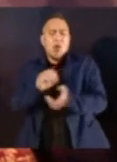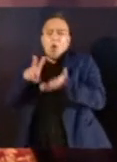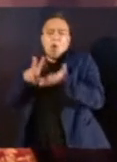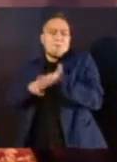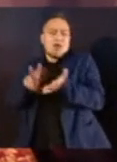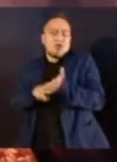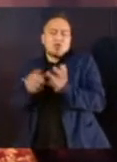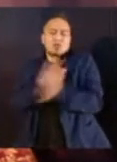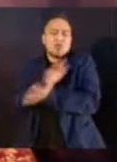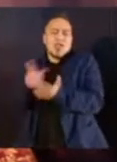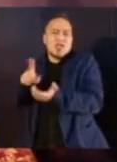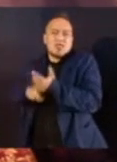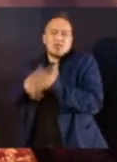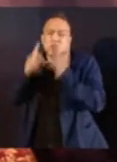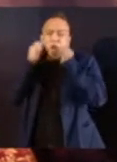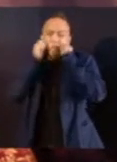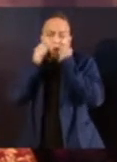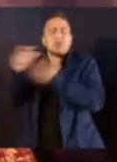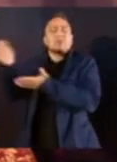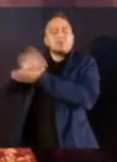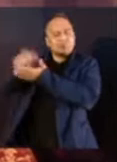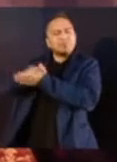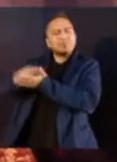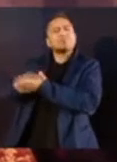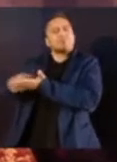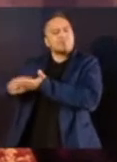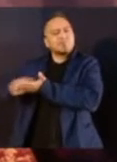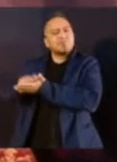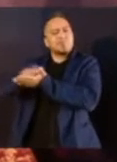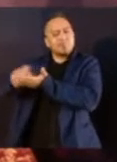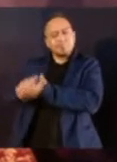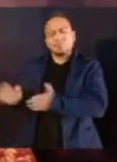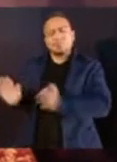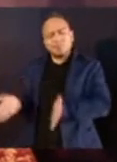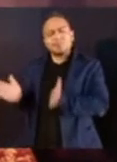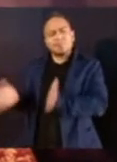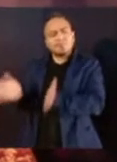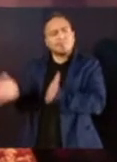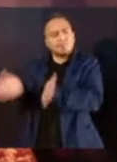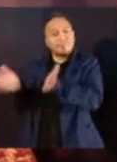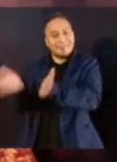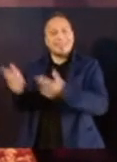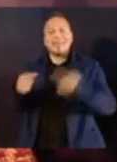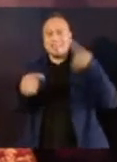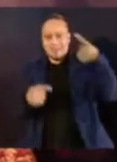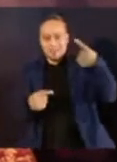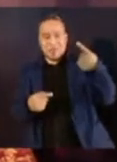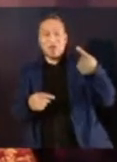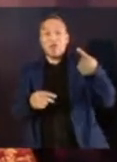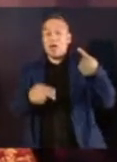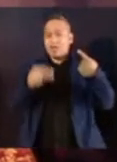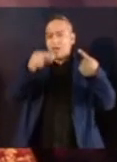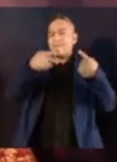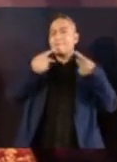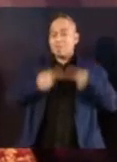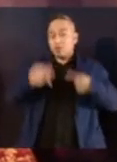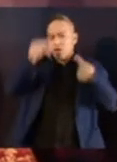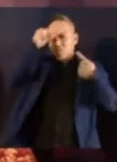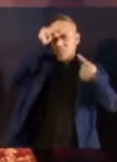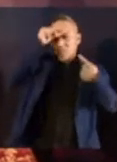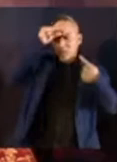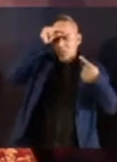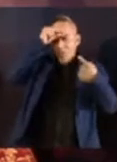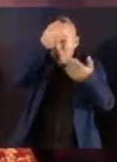la corriente, digamos, de los llamados intelectuales puros. El mejor